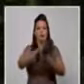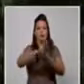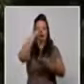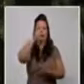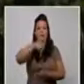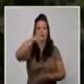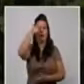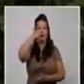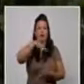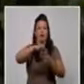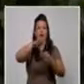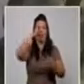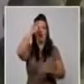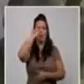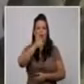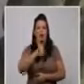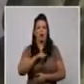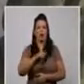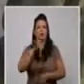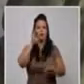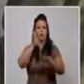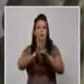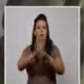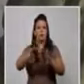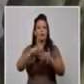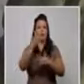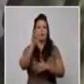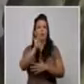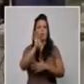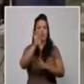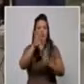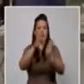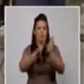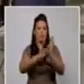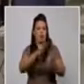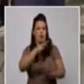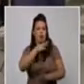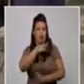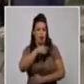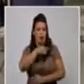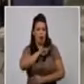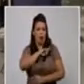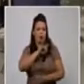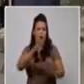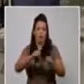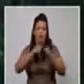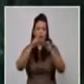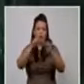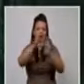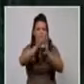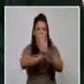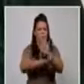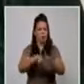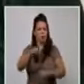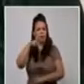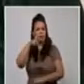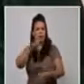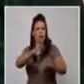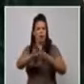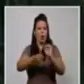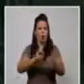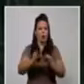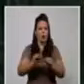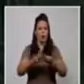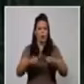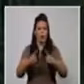autóctona limitada desde el pasado 15 de enero, se intensifican las medidas restrictivas y la vigilancia epidemiológica ante el aumento de